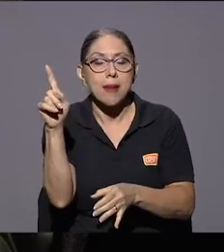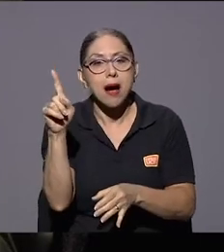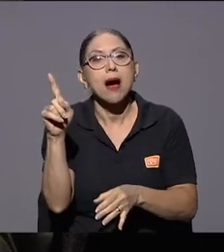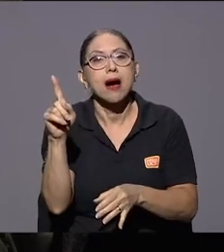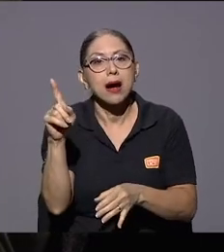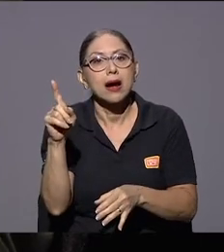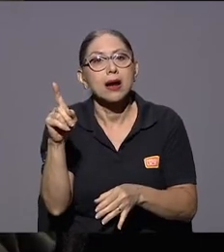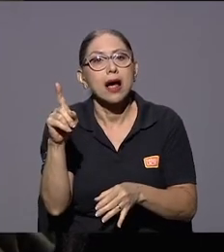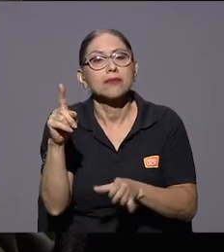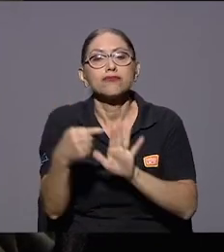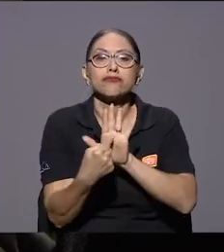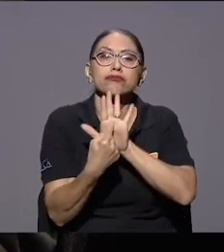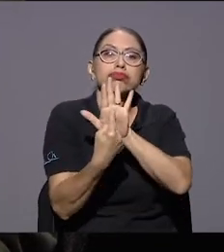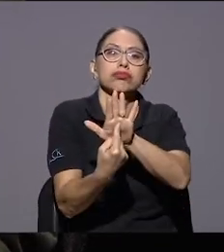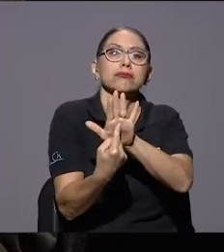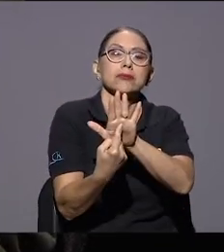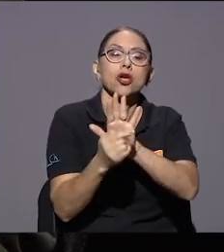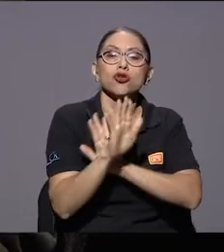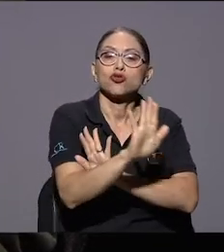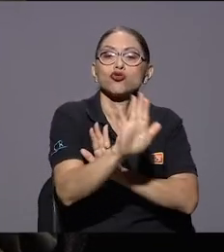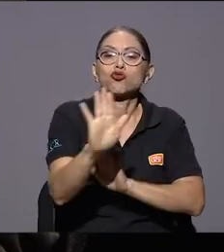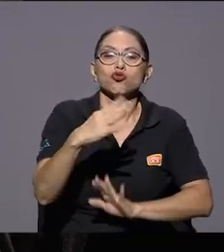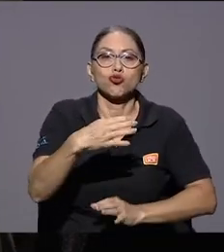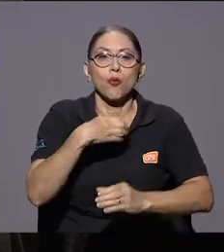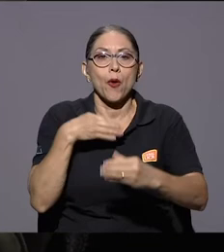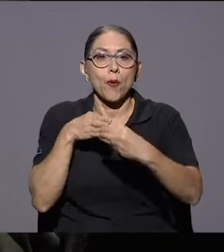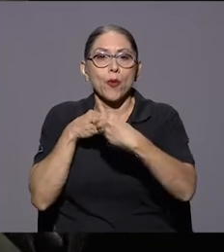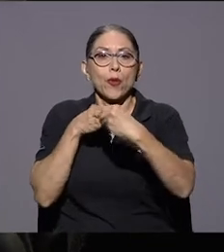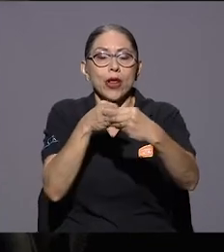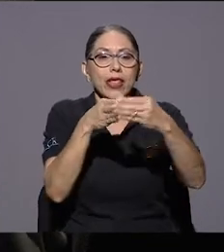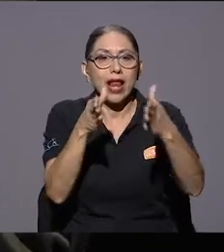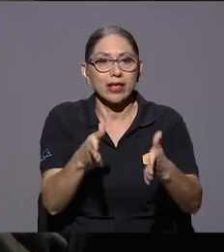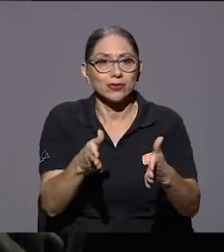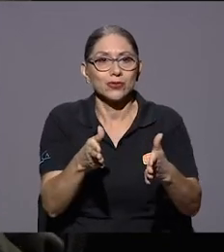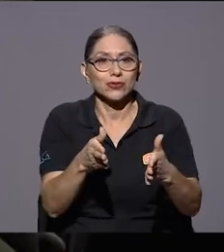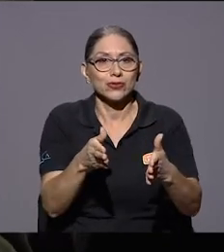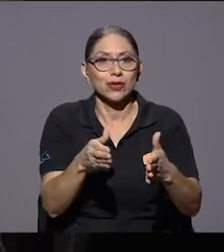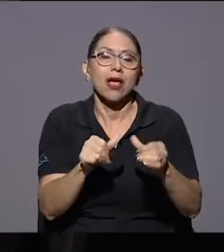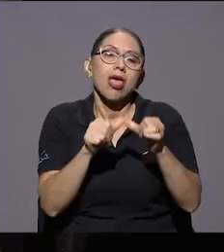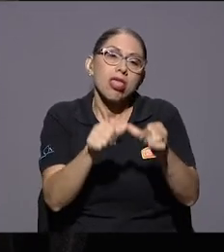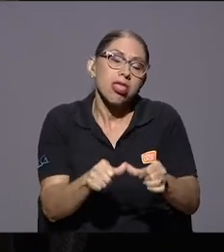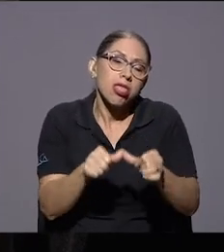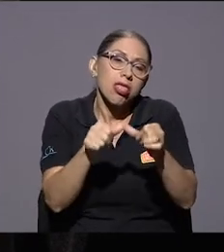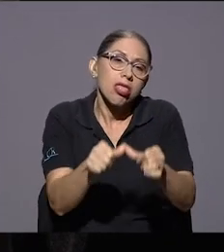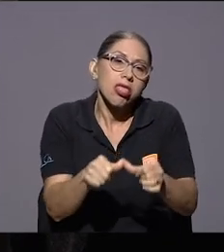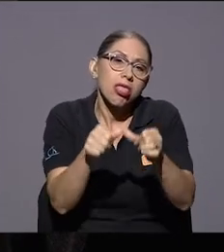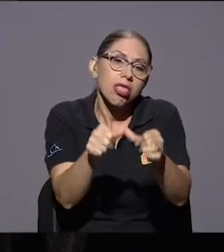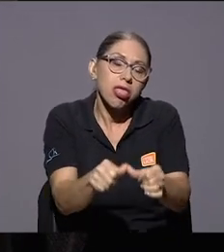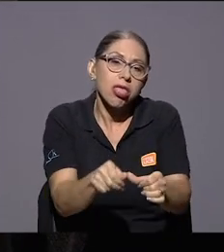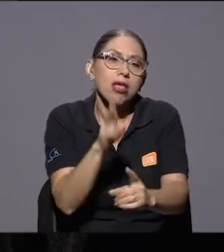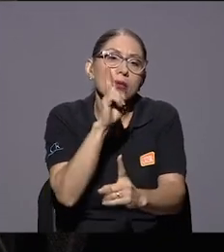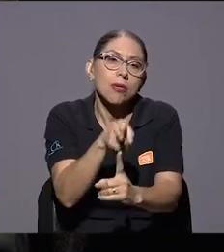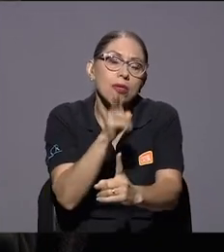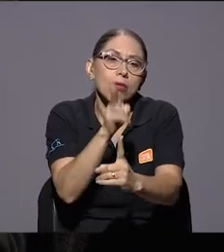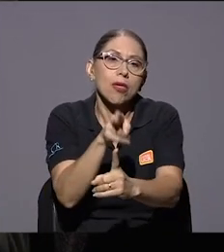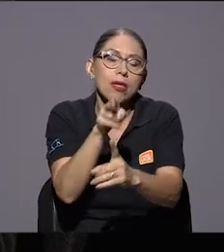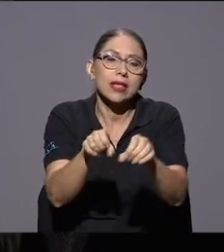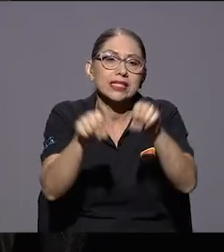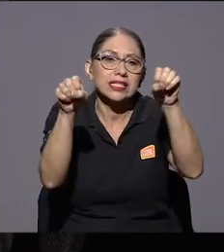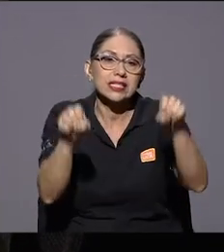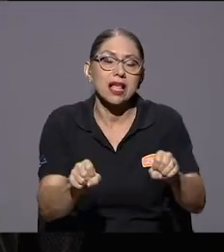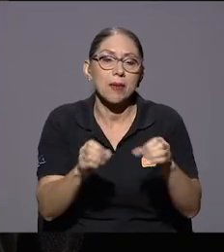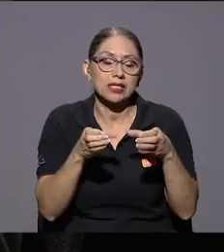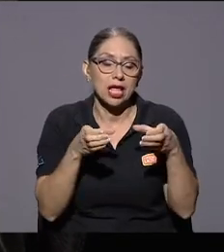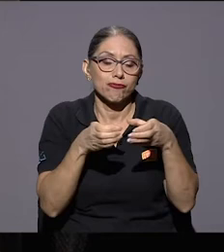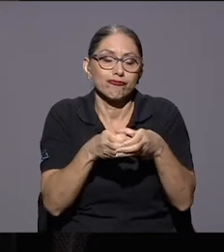dimensionar sus liderazgos y entonces mantener y reproducir esos esquemas de élites que se reproducen